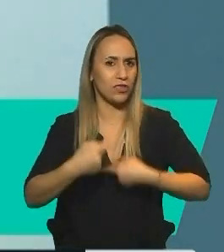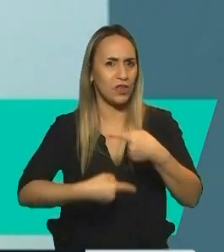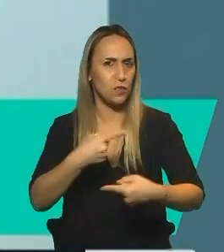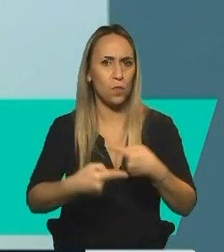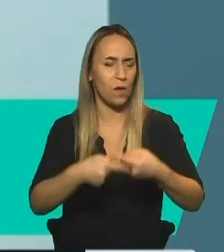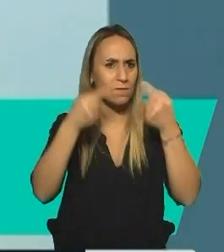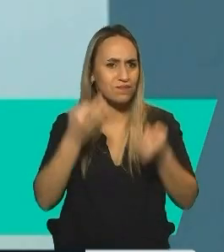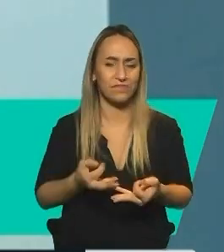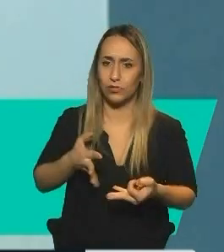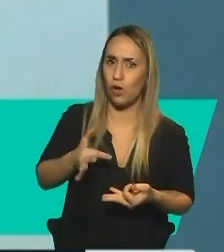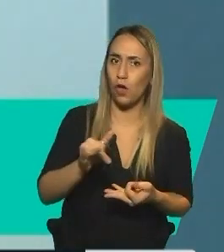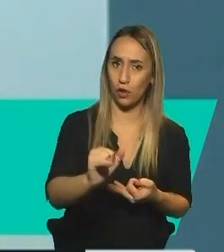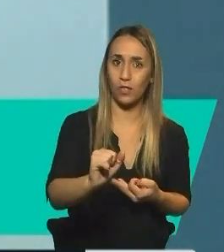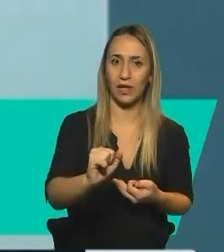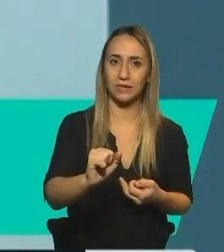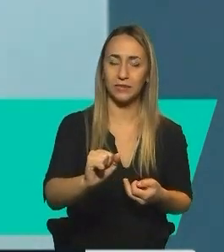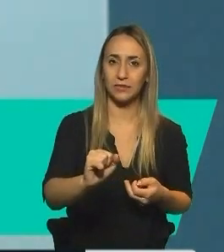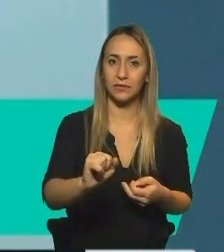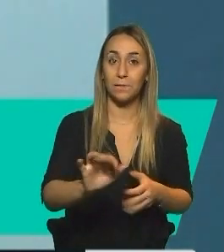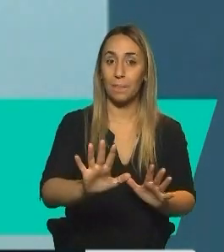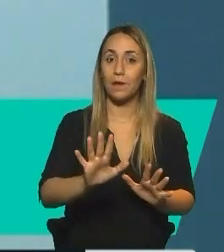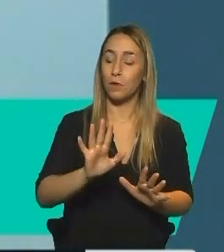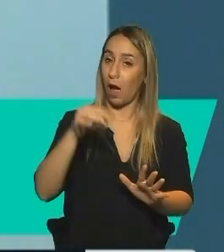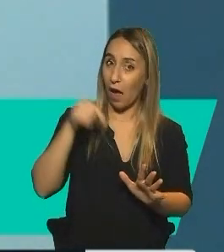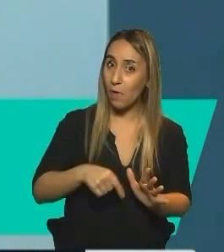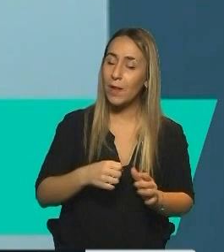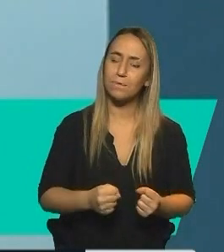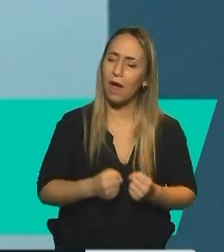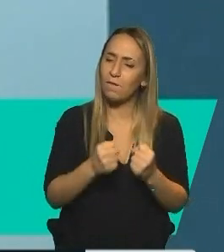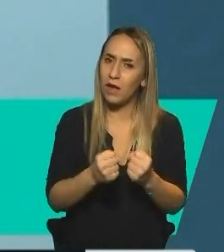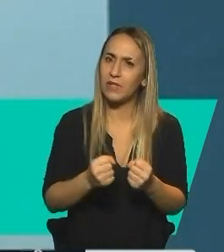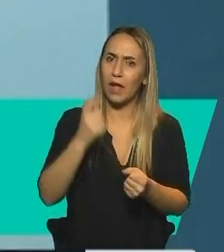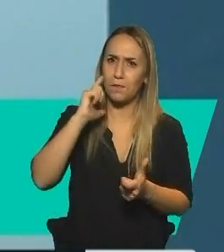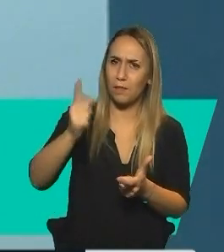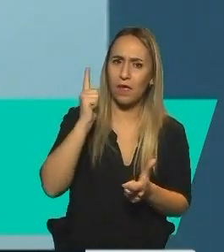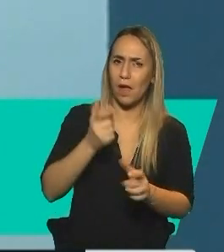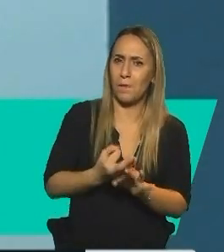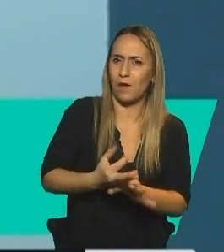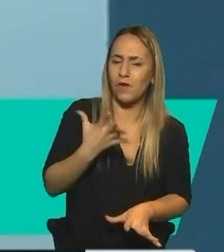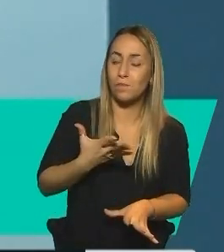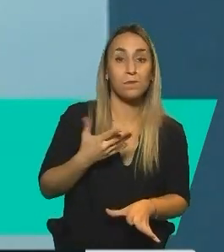concreta cada día. Y con más expertise y con más gente y con más profesionalismo, pero